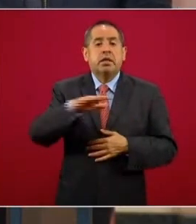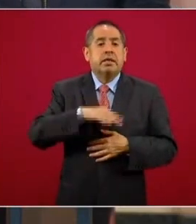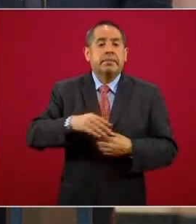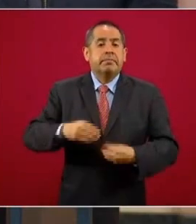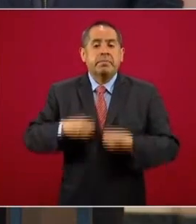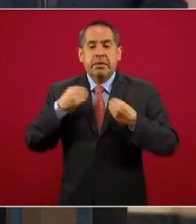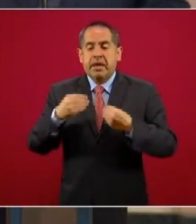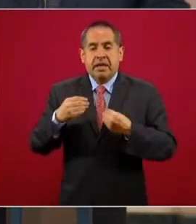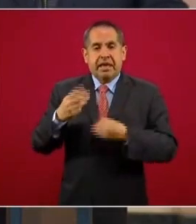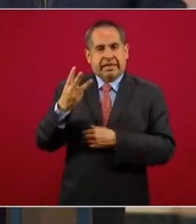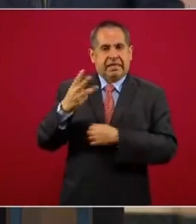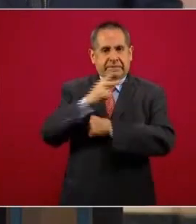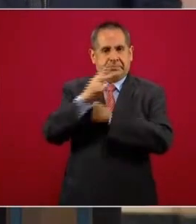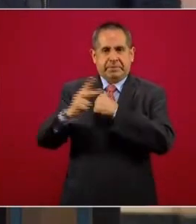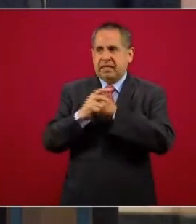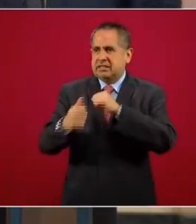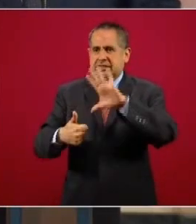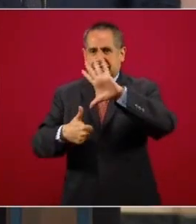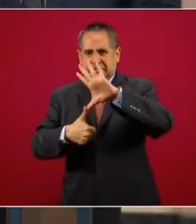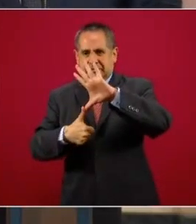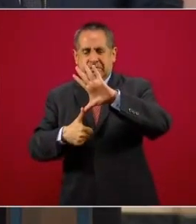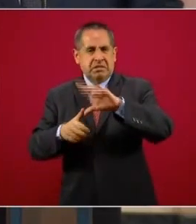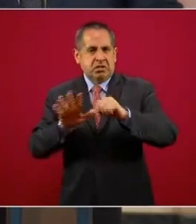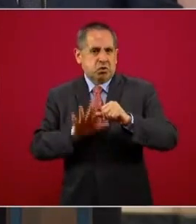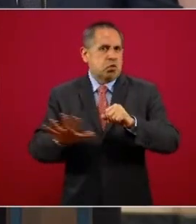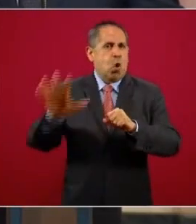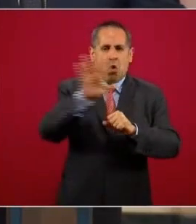de los tres países